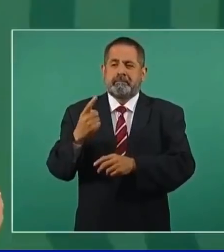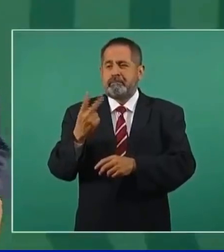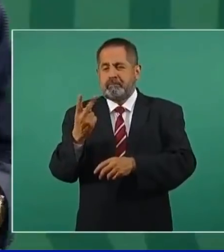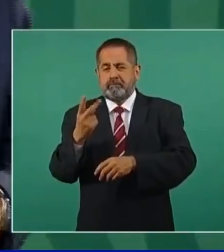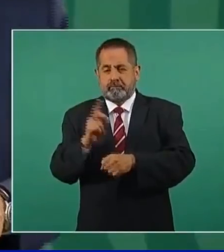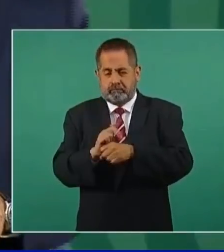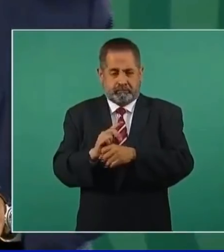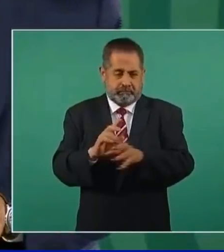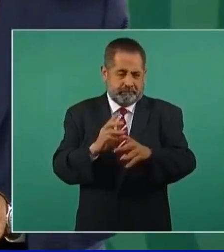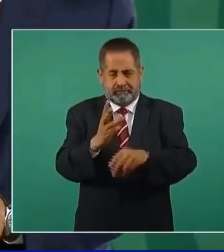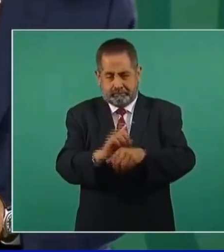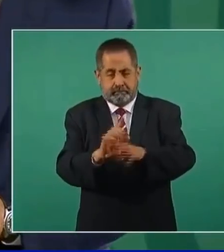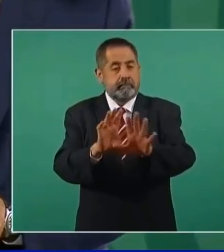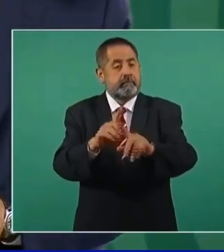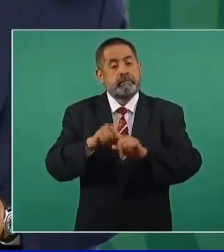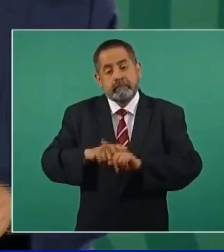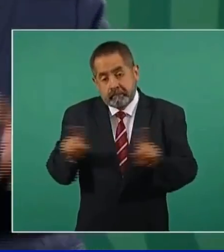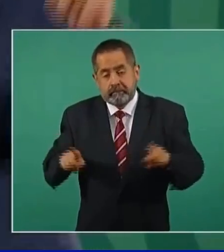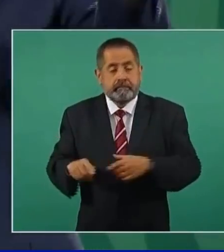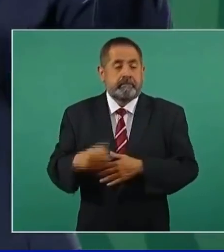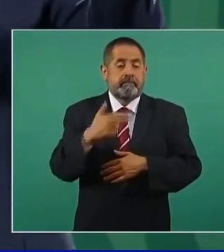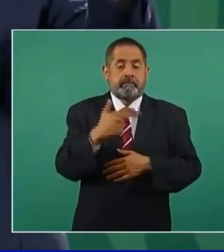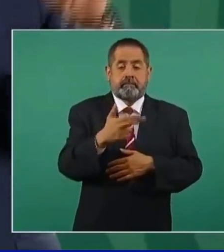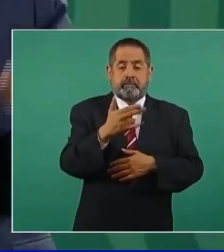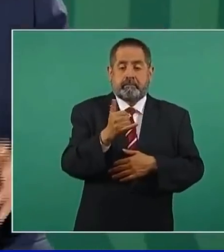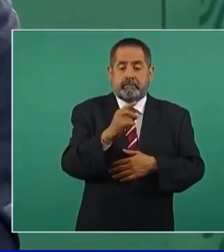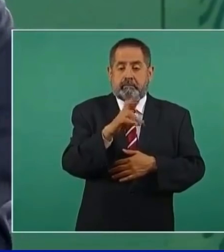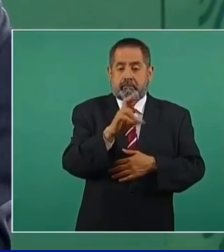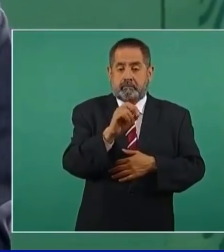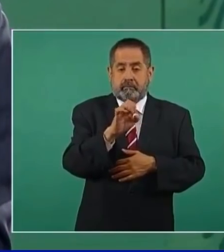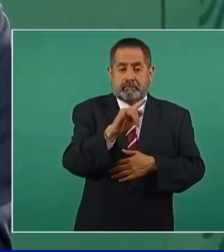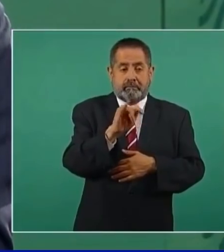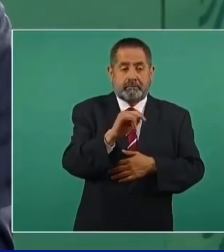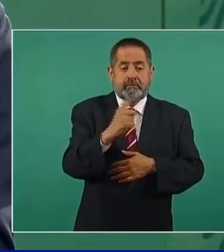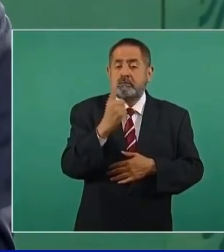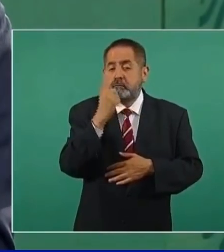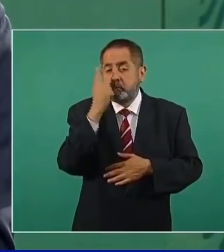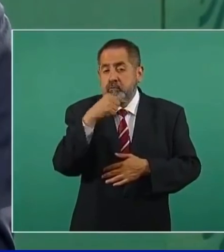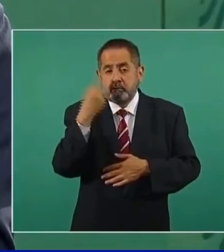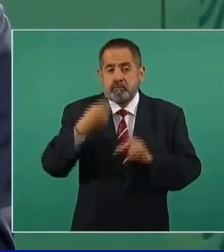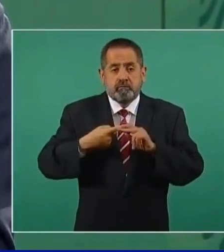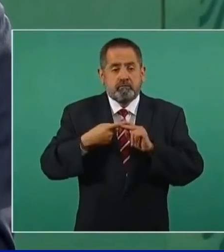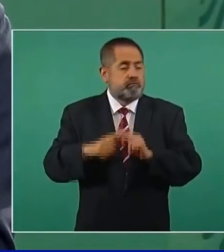Una hidroeléctrica necesita 1 hora, cuando mucho.